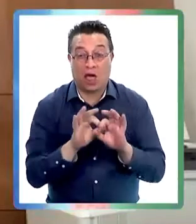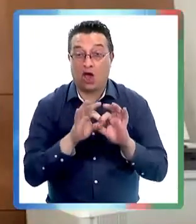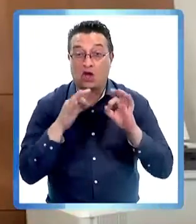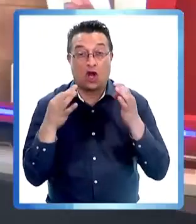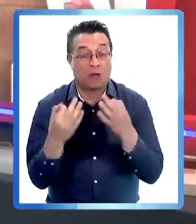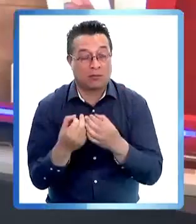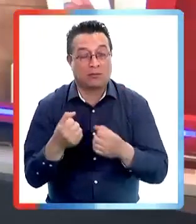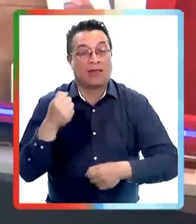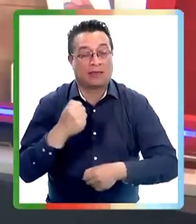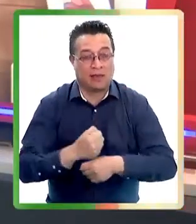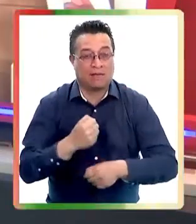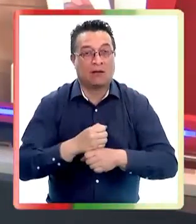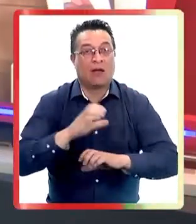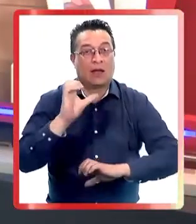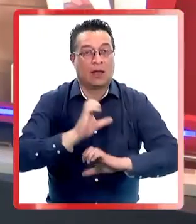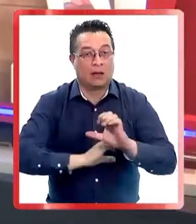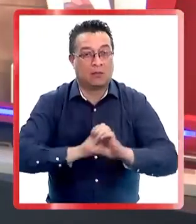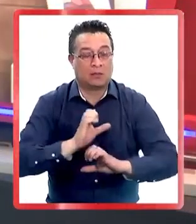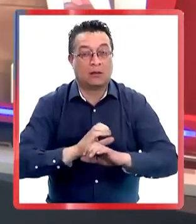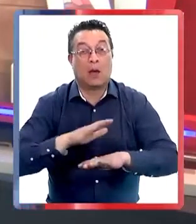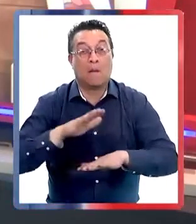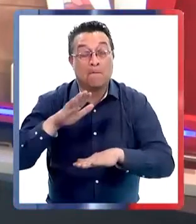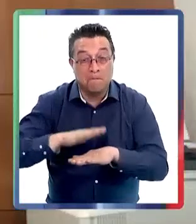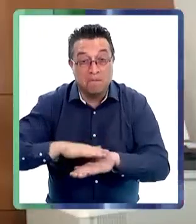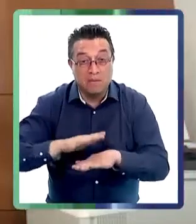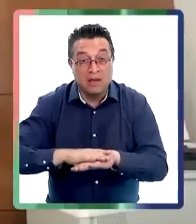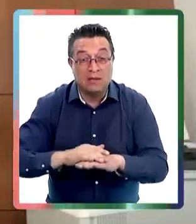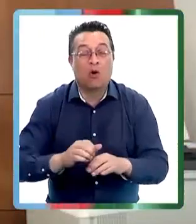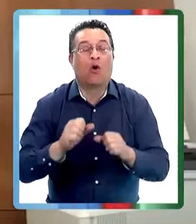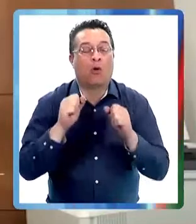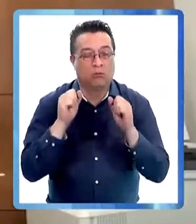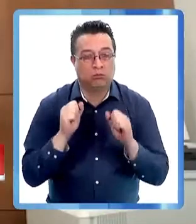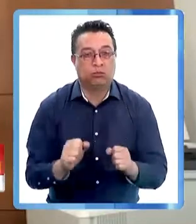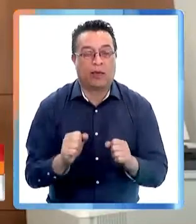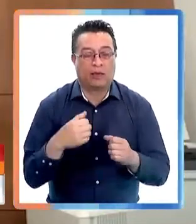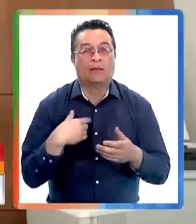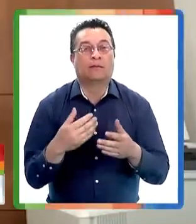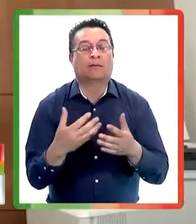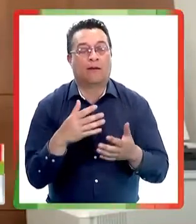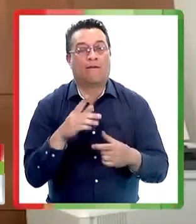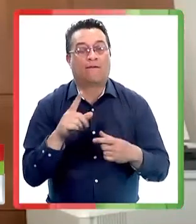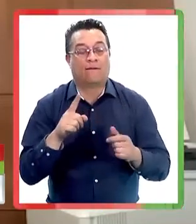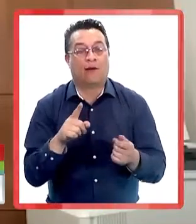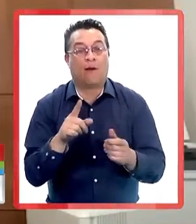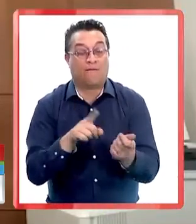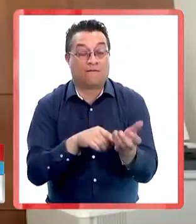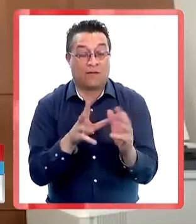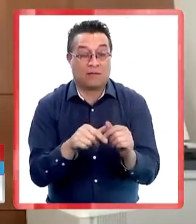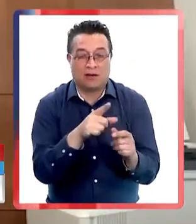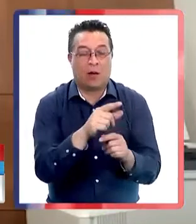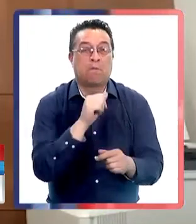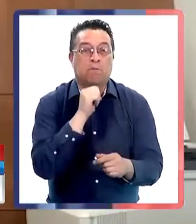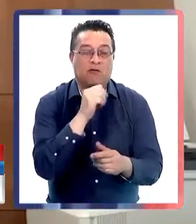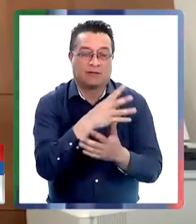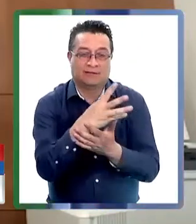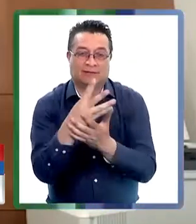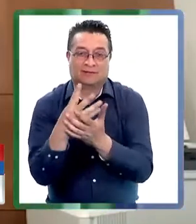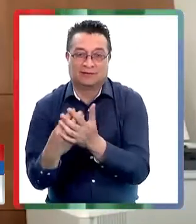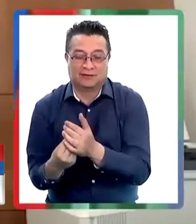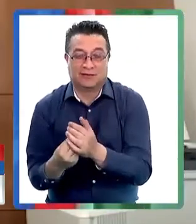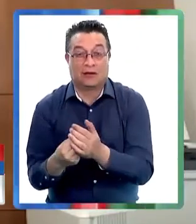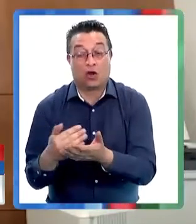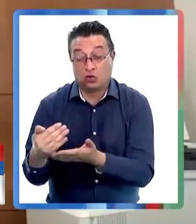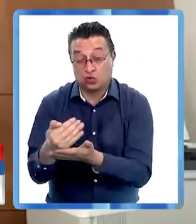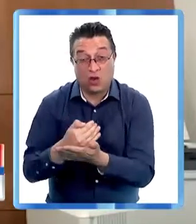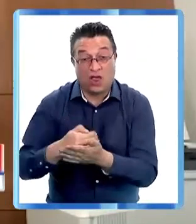completa, a trabajar en una empresa, al menos debiera tener la posibilidad de sacar a su familia de la línea de la pobreza. Y con los niveles